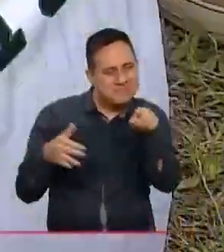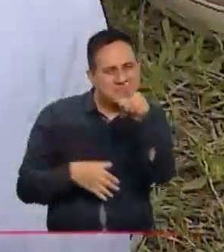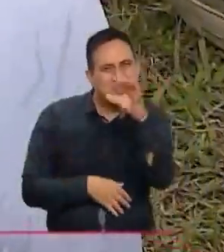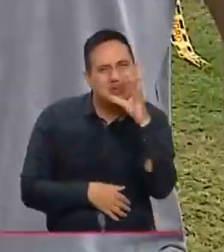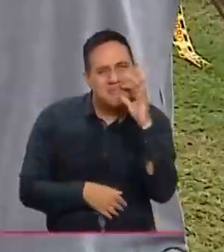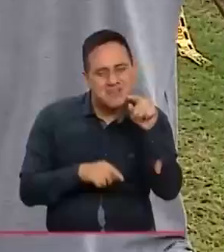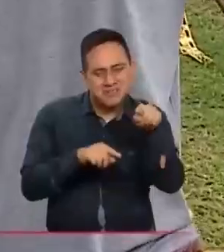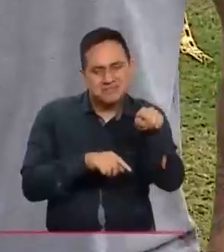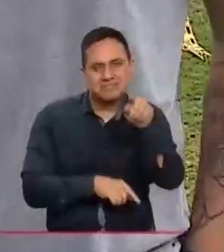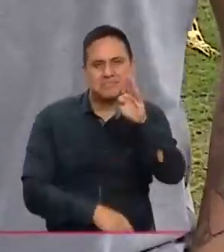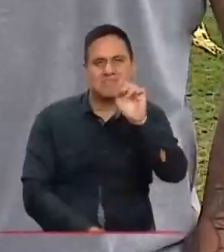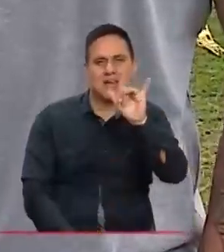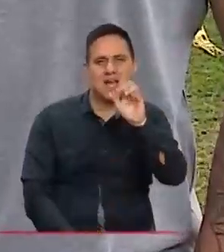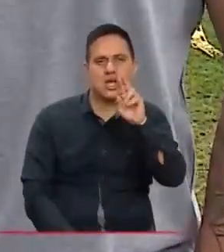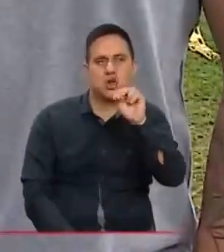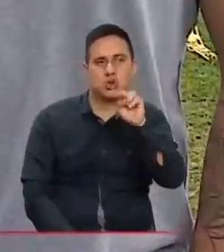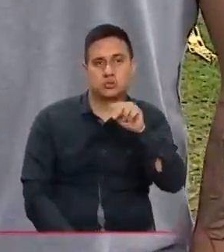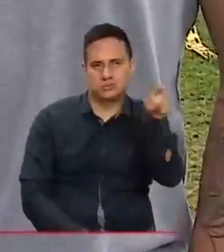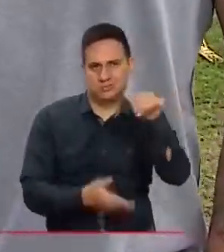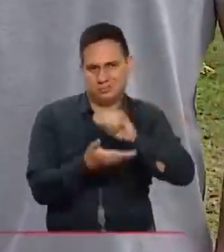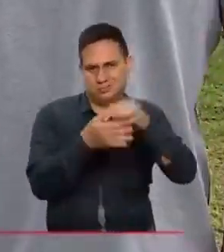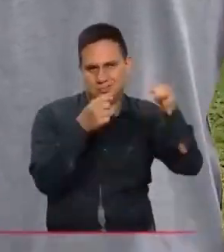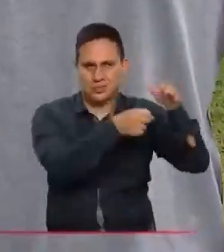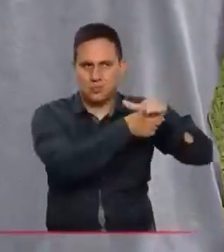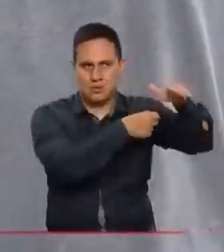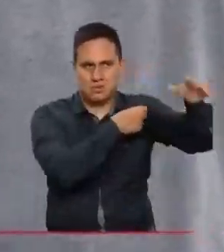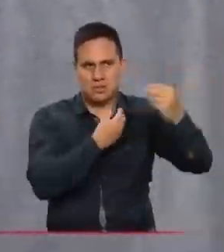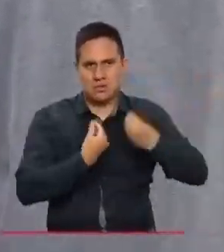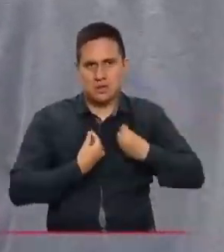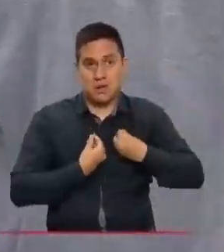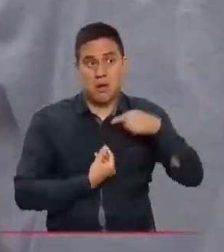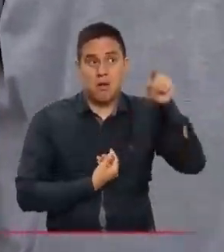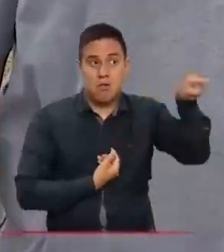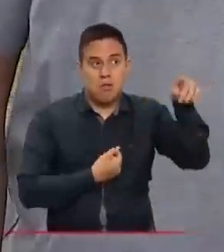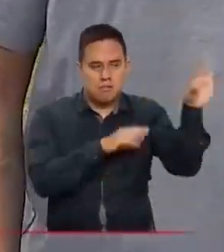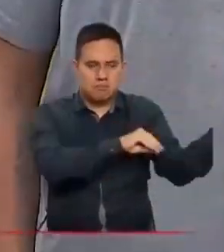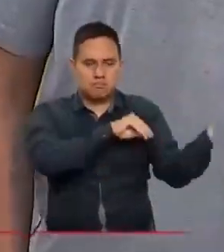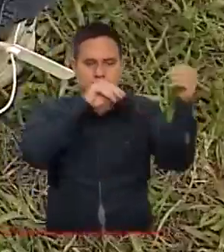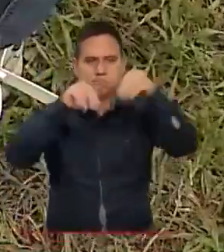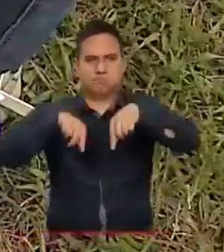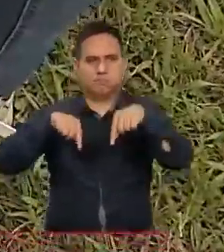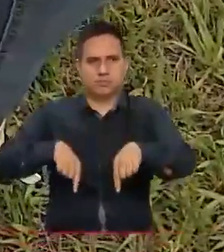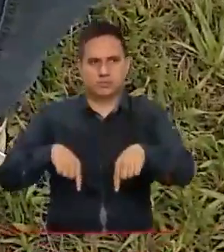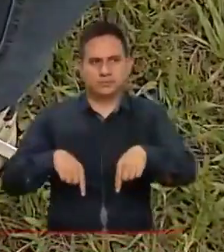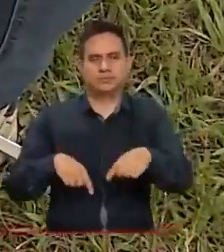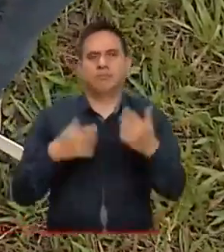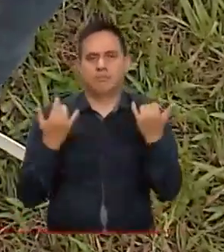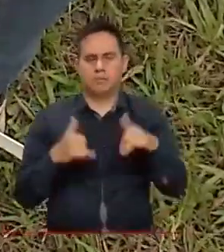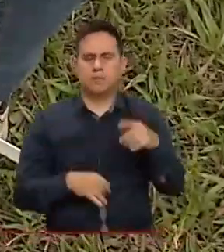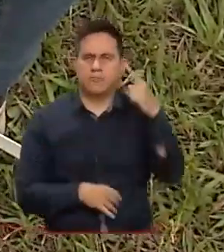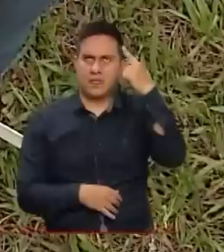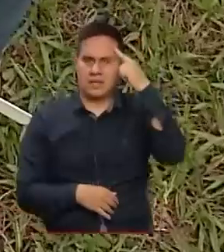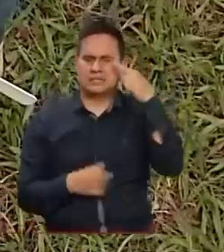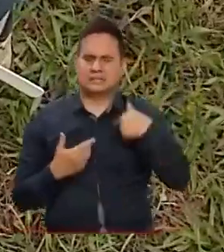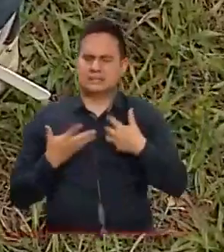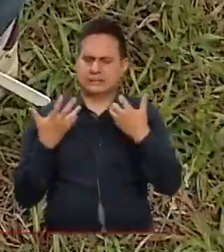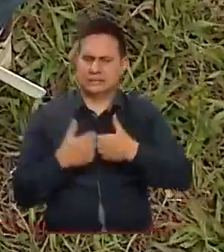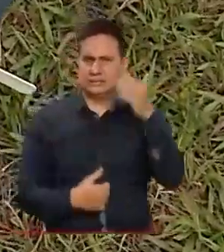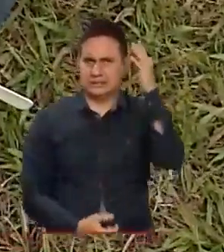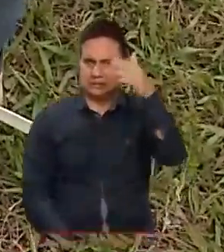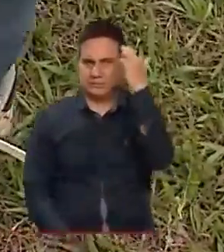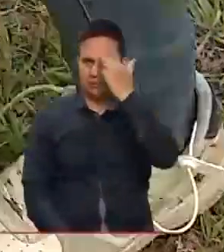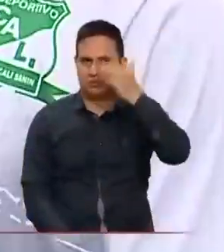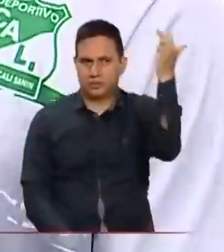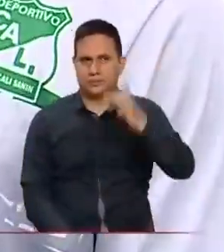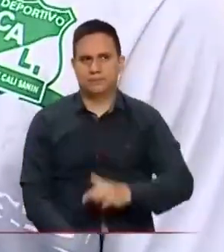un bonaverense que salió a temprana edad del puerto, vive en una casa hogar de la capital vallecaucana con la firme determinación de ser profesional. No me duele